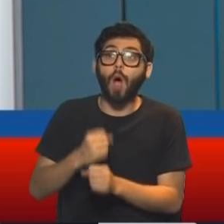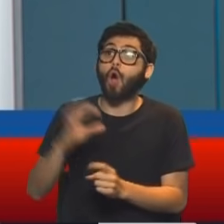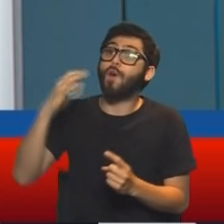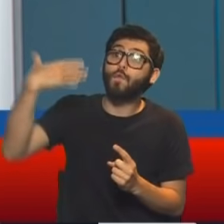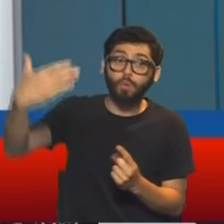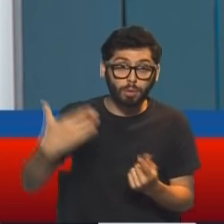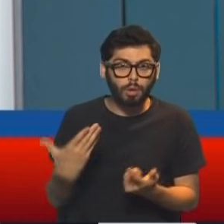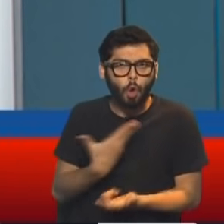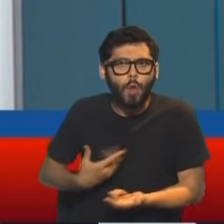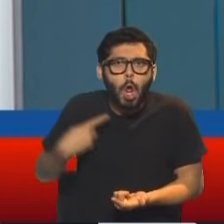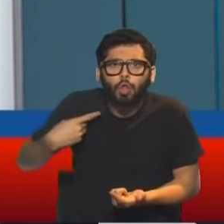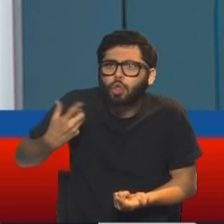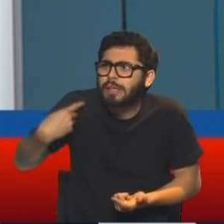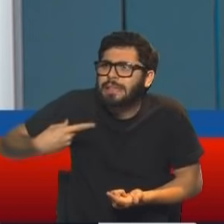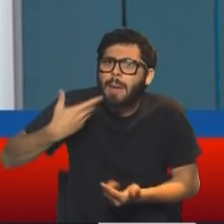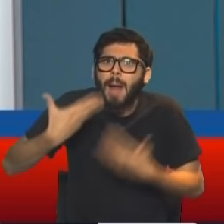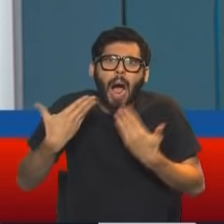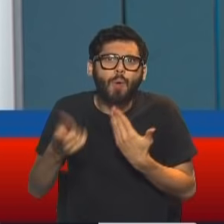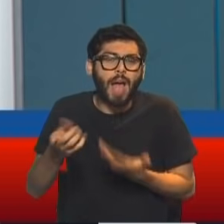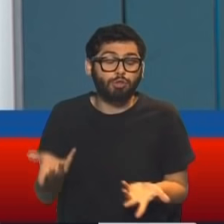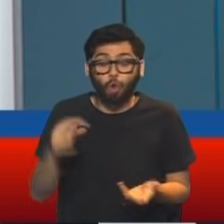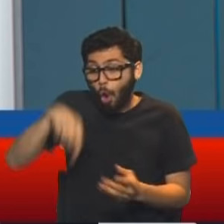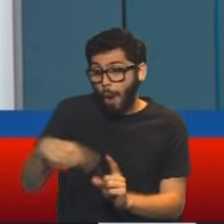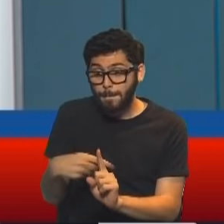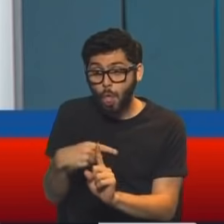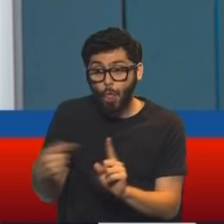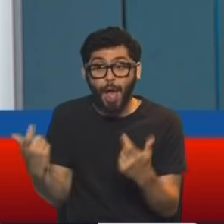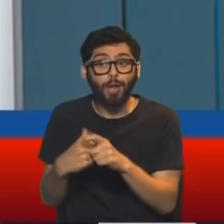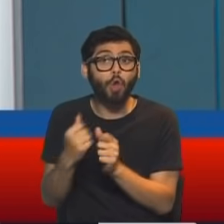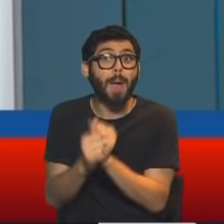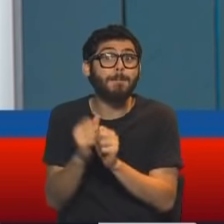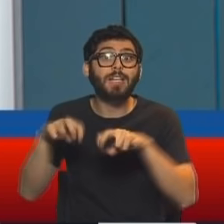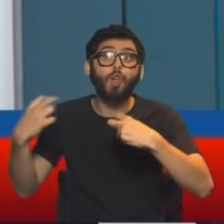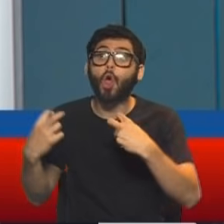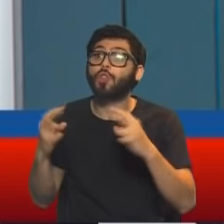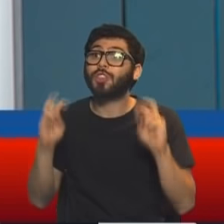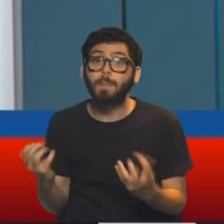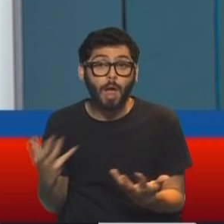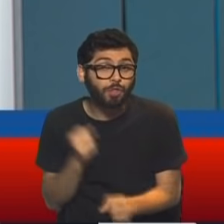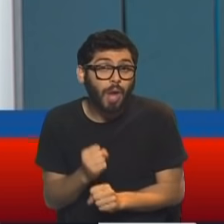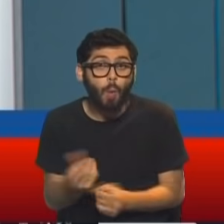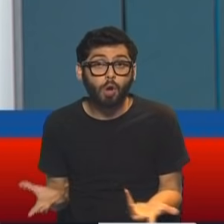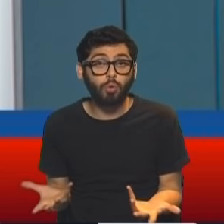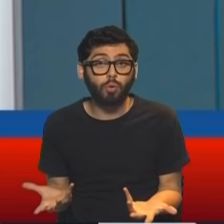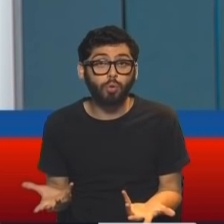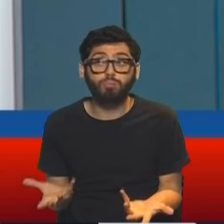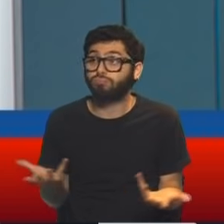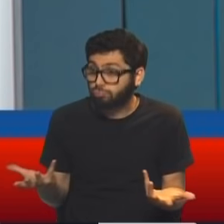del trabajo el gobierno. Está hoy al mediodía en la reunión de Sí. empresarios. ¿De qué se habló? Del trabajo. De generar trabajo. De